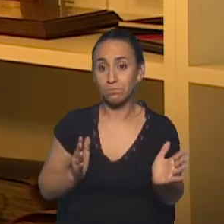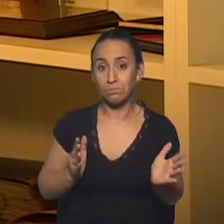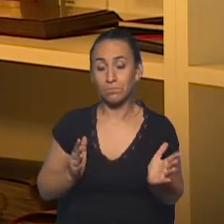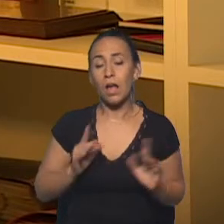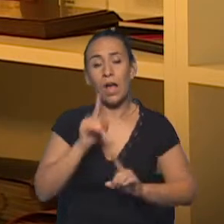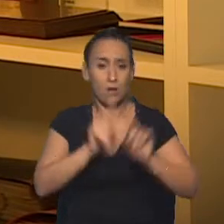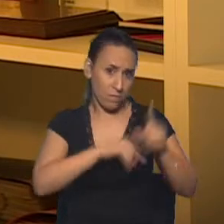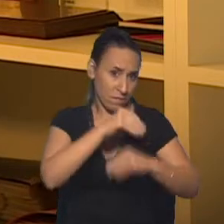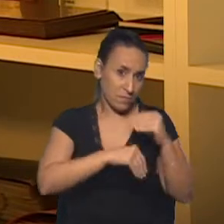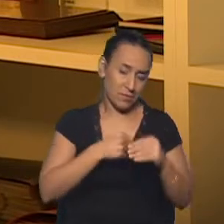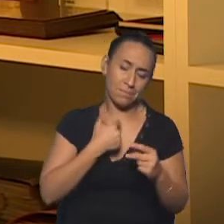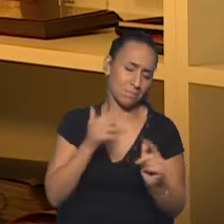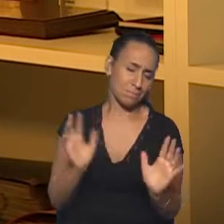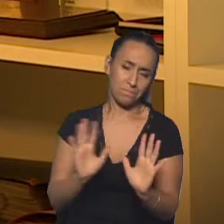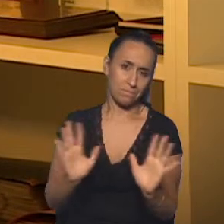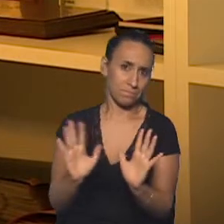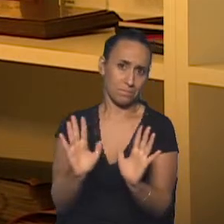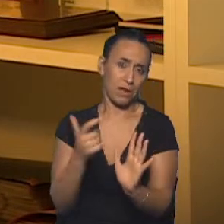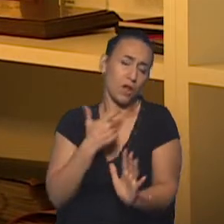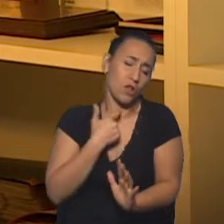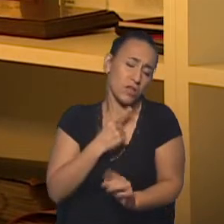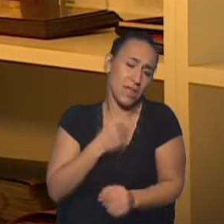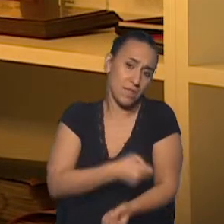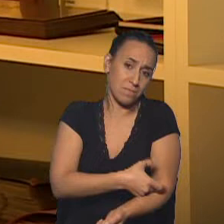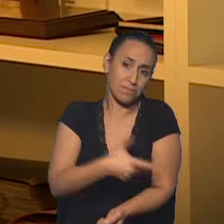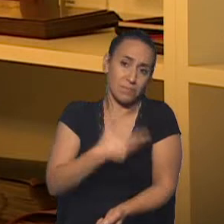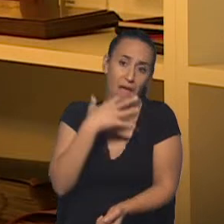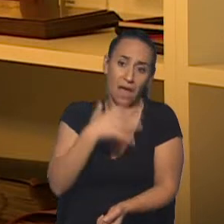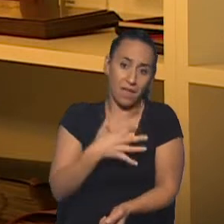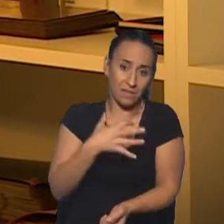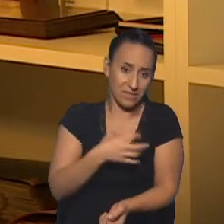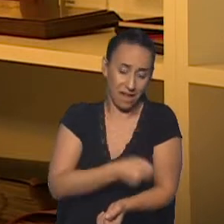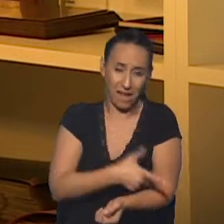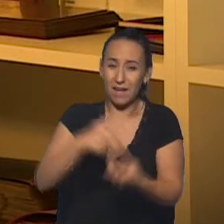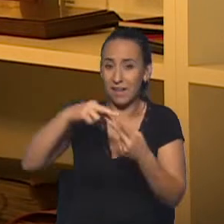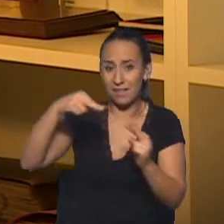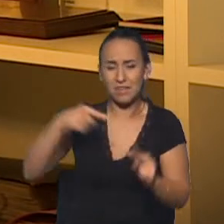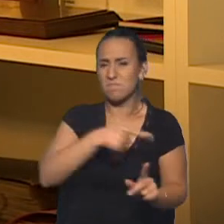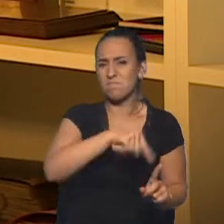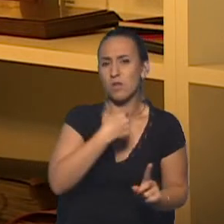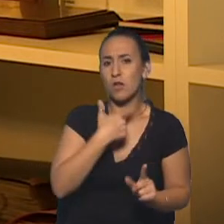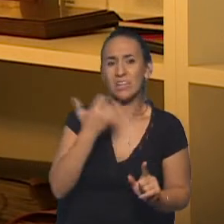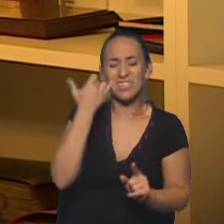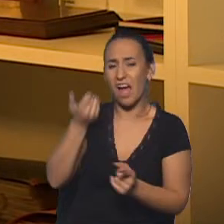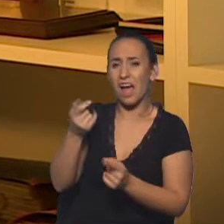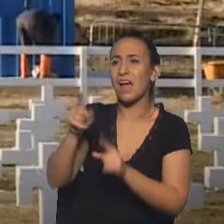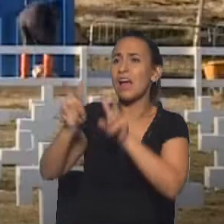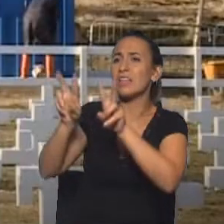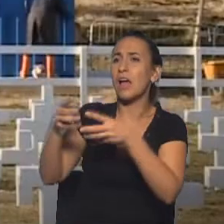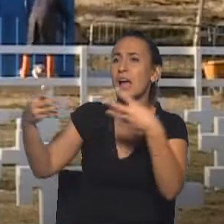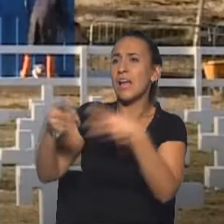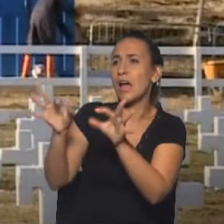Hay familias que no han querido dar su muestra porque para ellos, digamos, el tema está cerrado, ¿no?